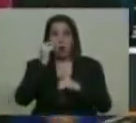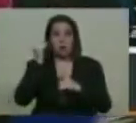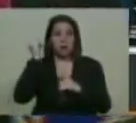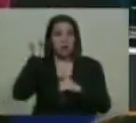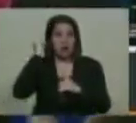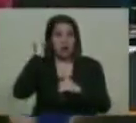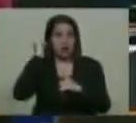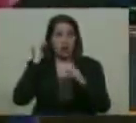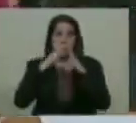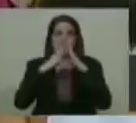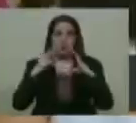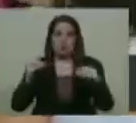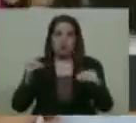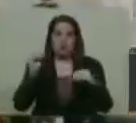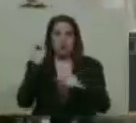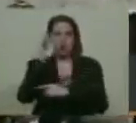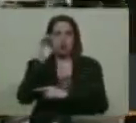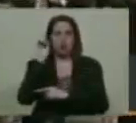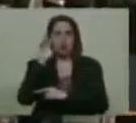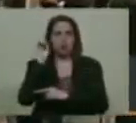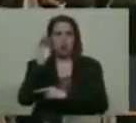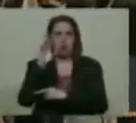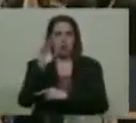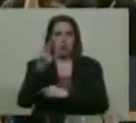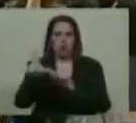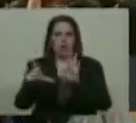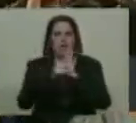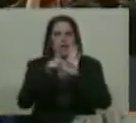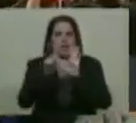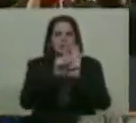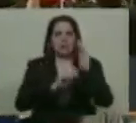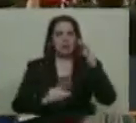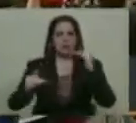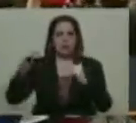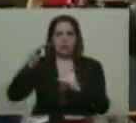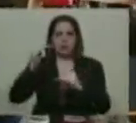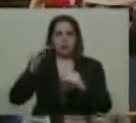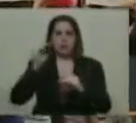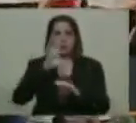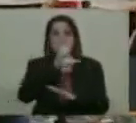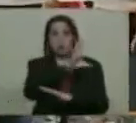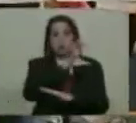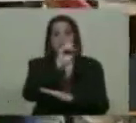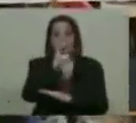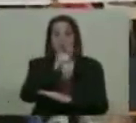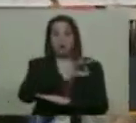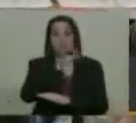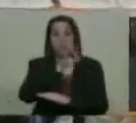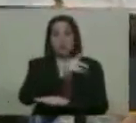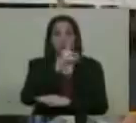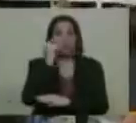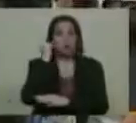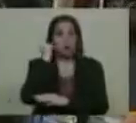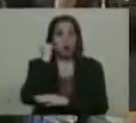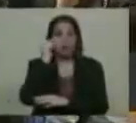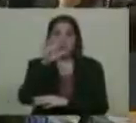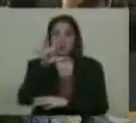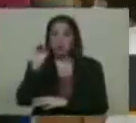cuerpos legislativos y políticos del país. 50% mujer, 50%